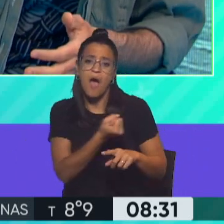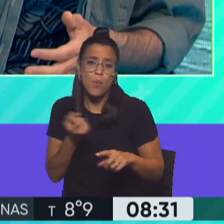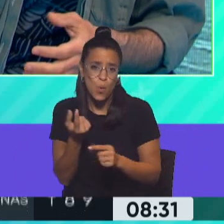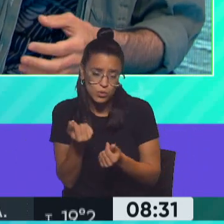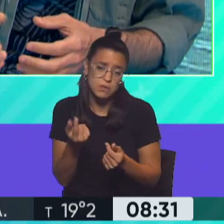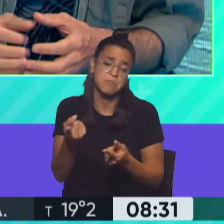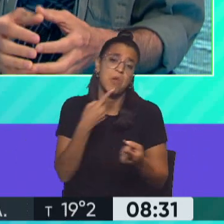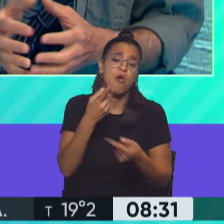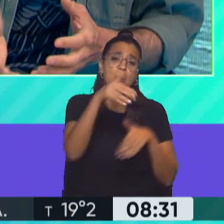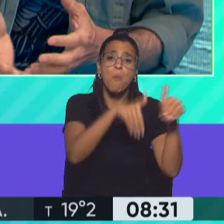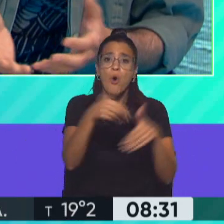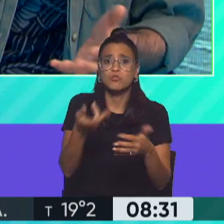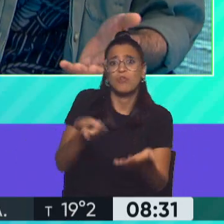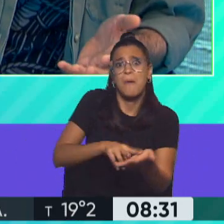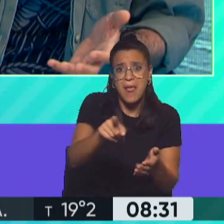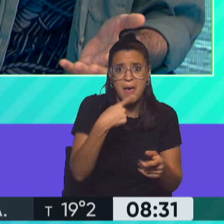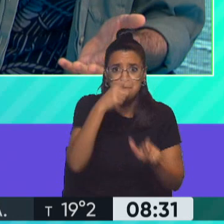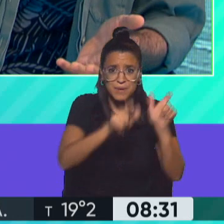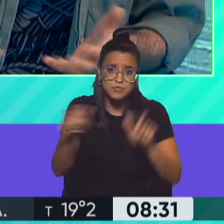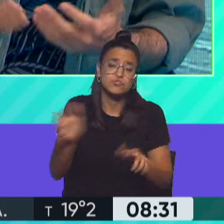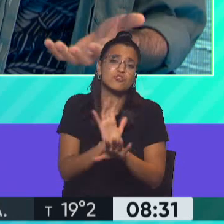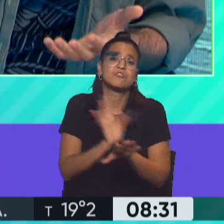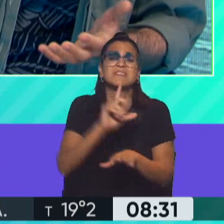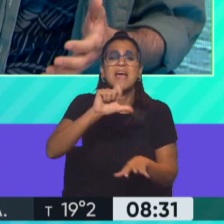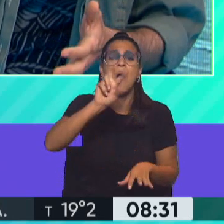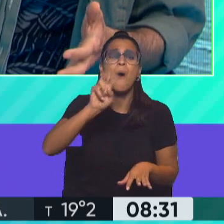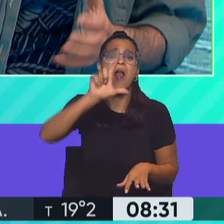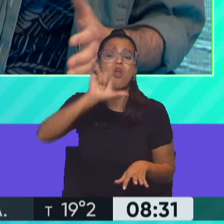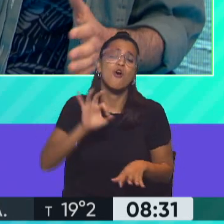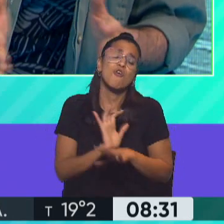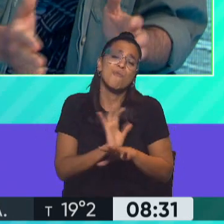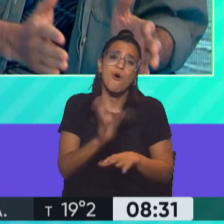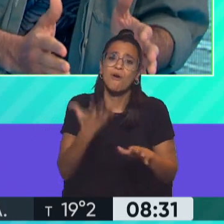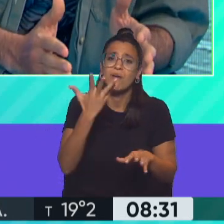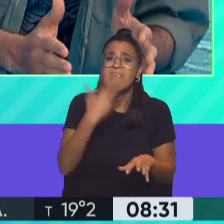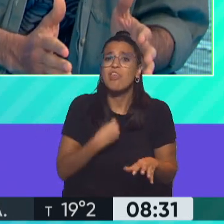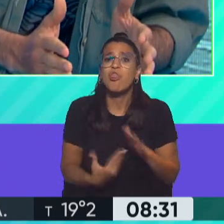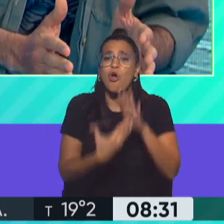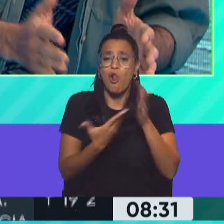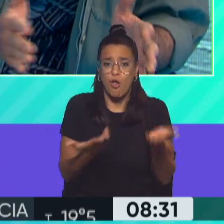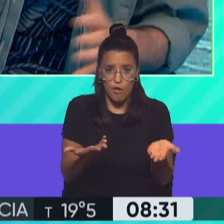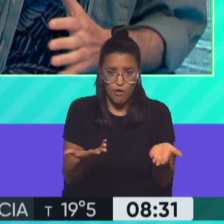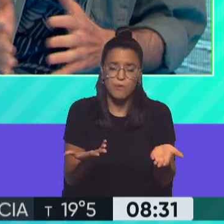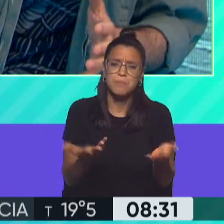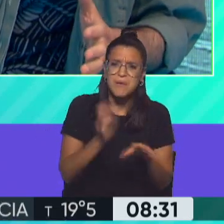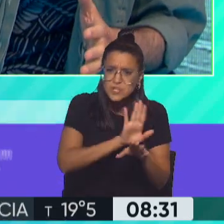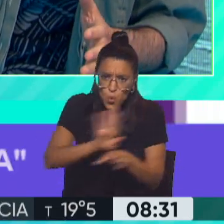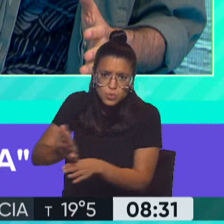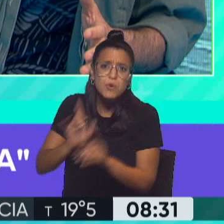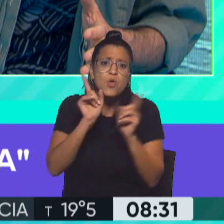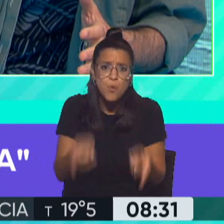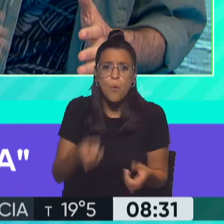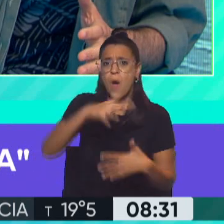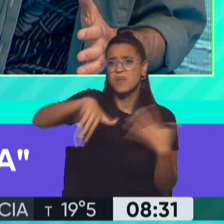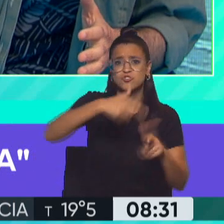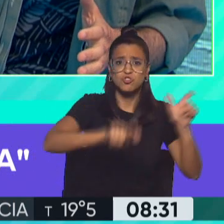la población. Entonces Cavallo era como un ídolo, no podían creer cómo generan semejante exclusión y sin embargo no había desbordes